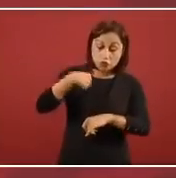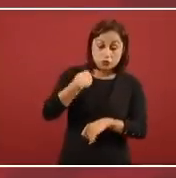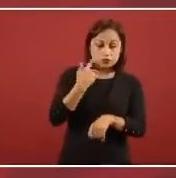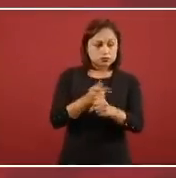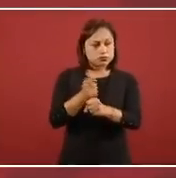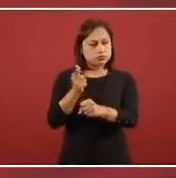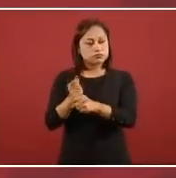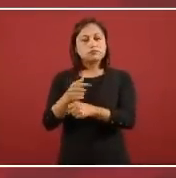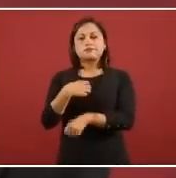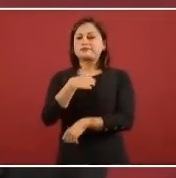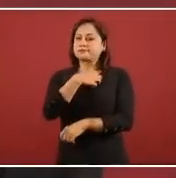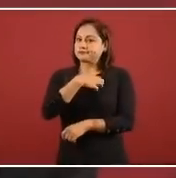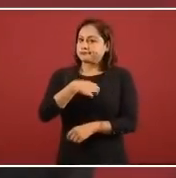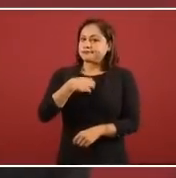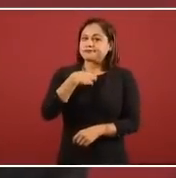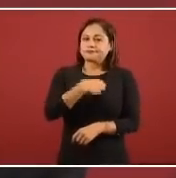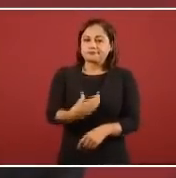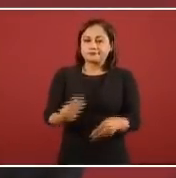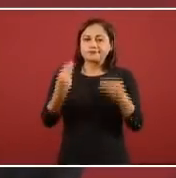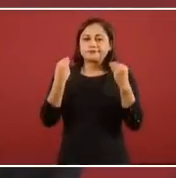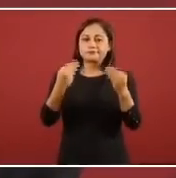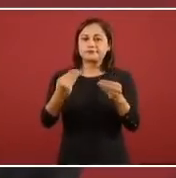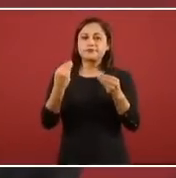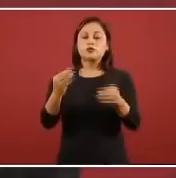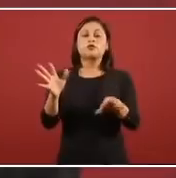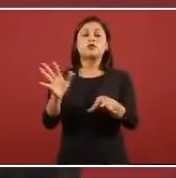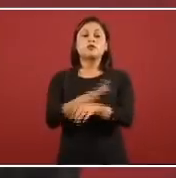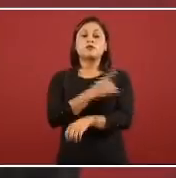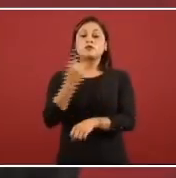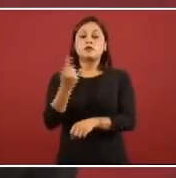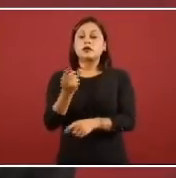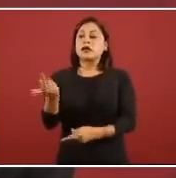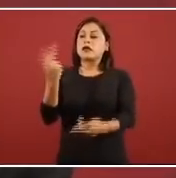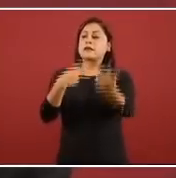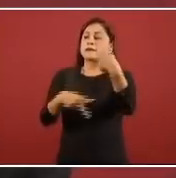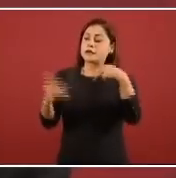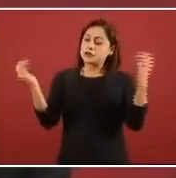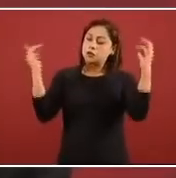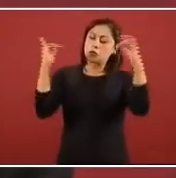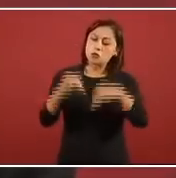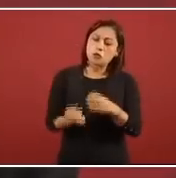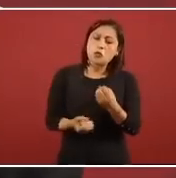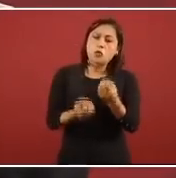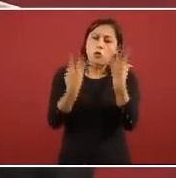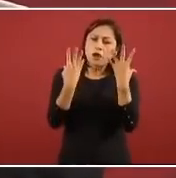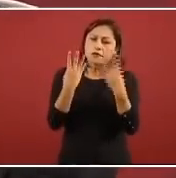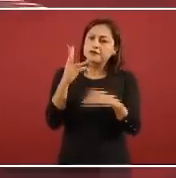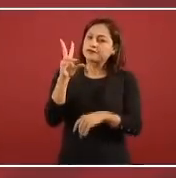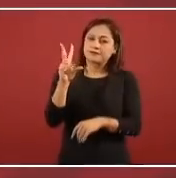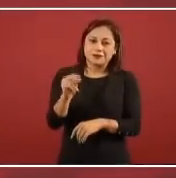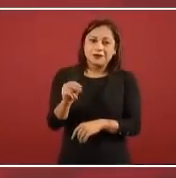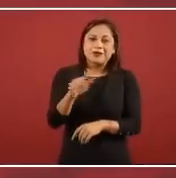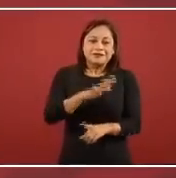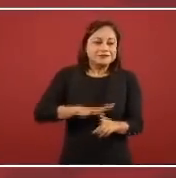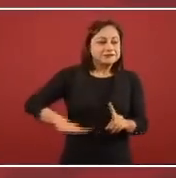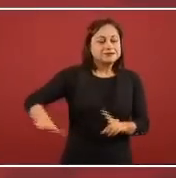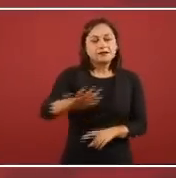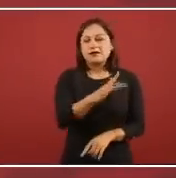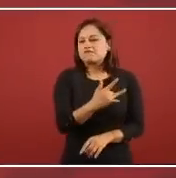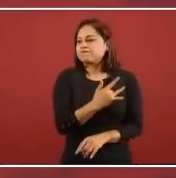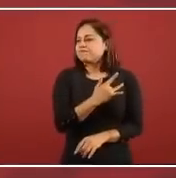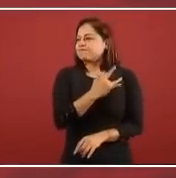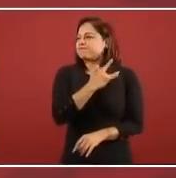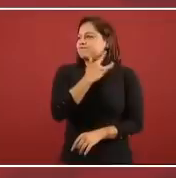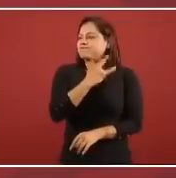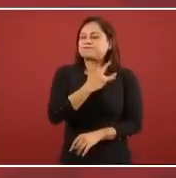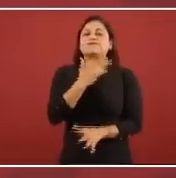porque no solo es el número de asistentes, sino el ánimo. La gente